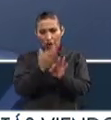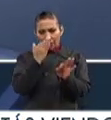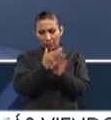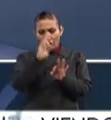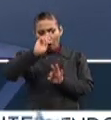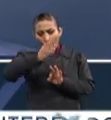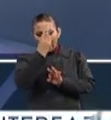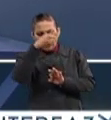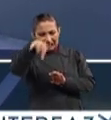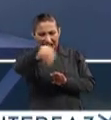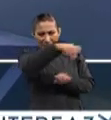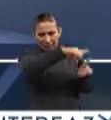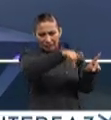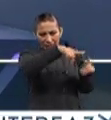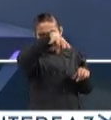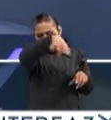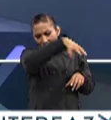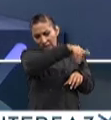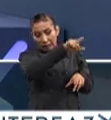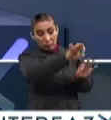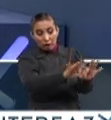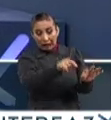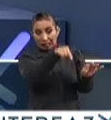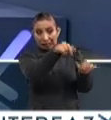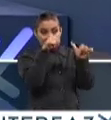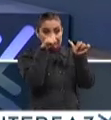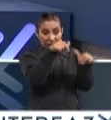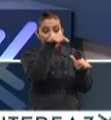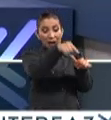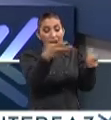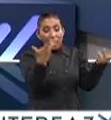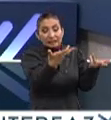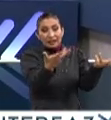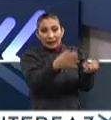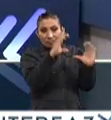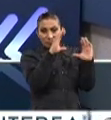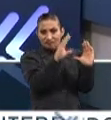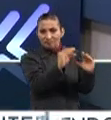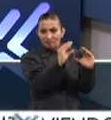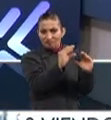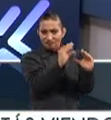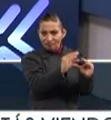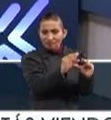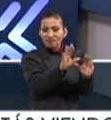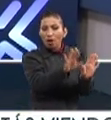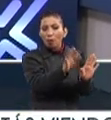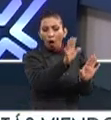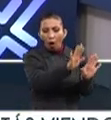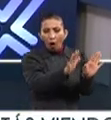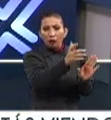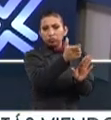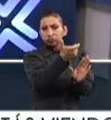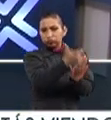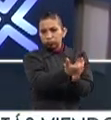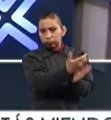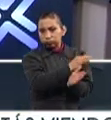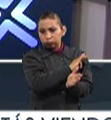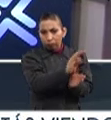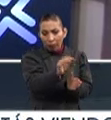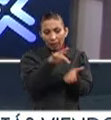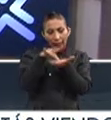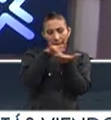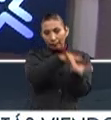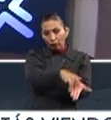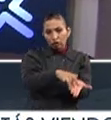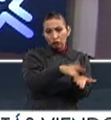las universidades es una parte primordial para poder generar esta, digamos, ese factor económico que pueda